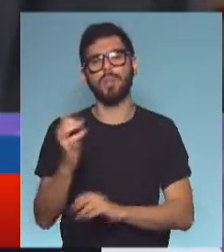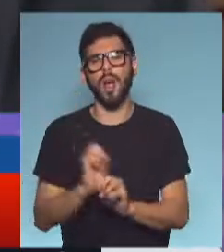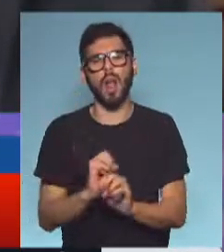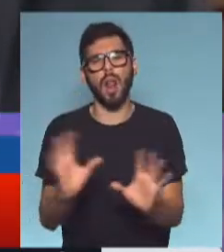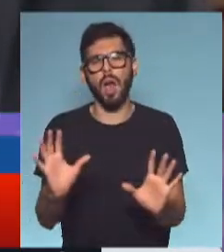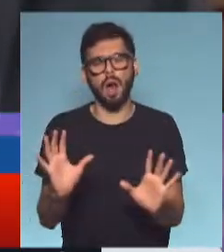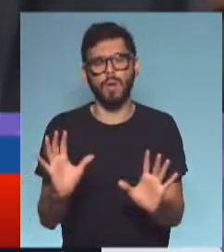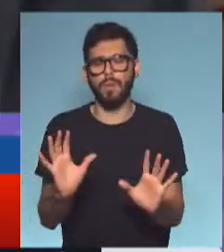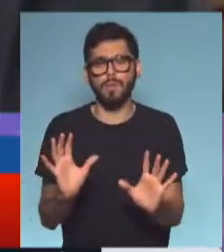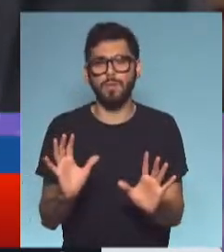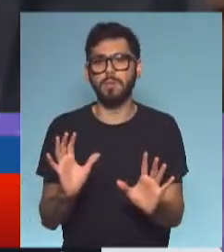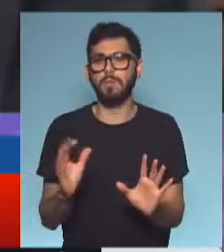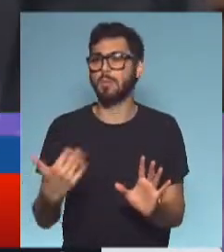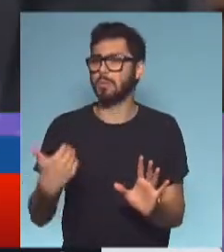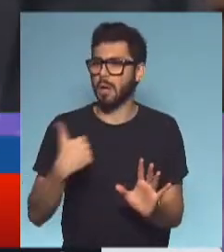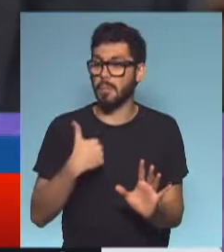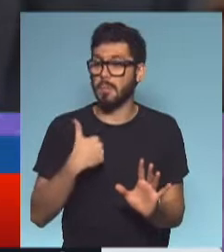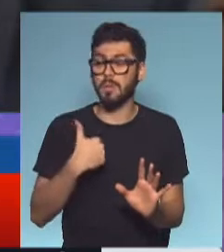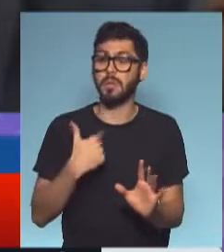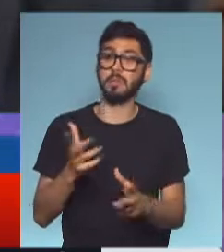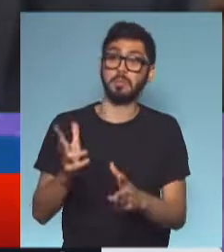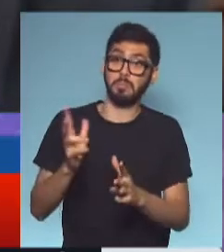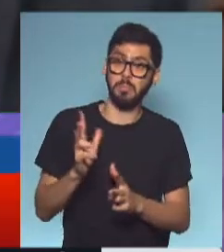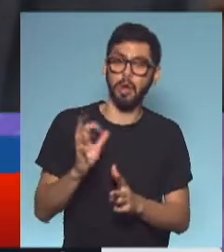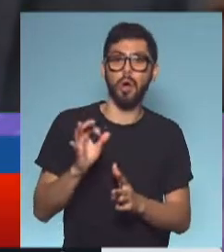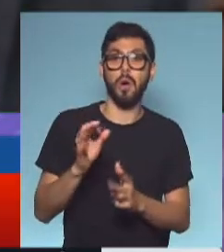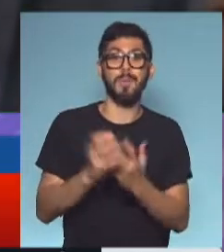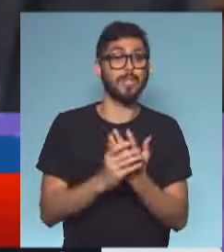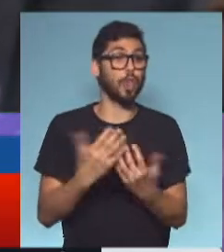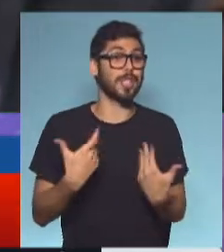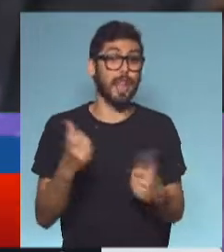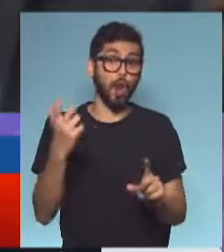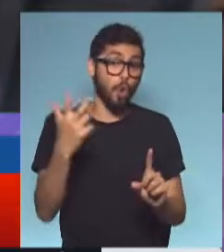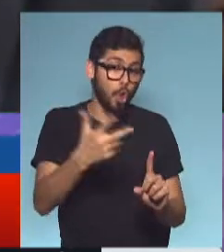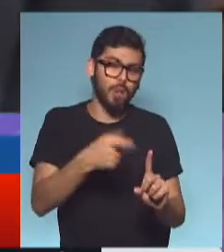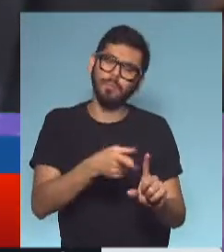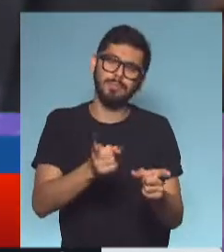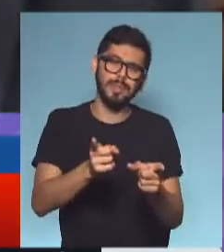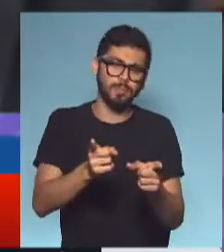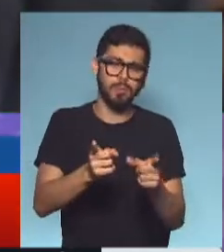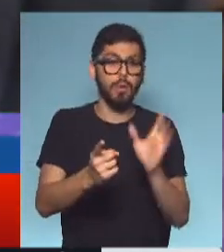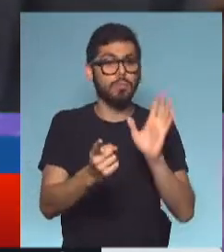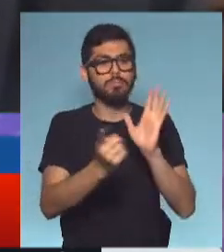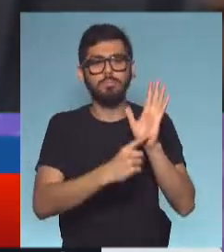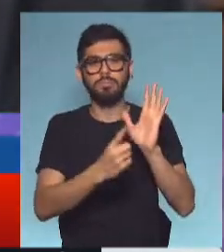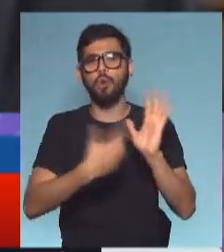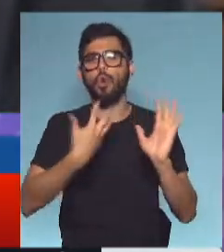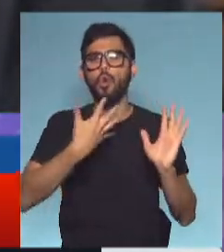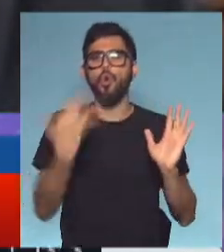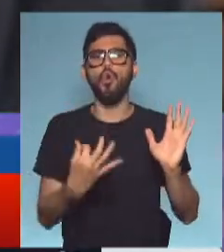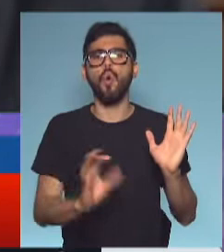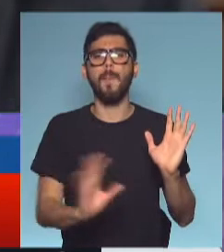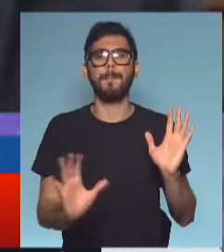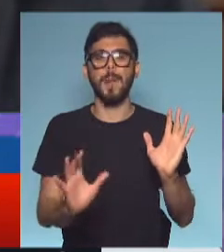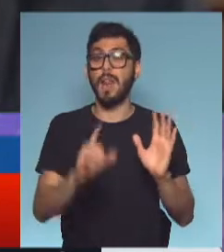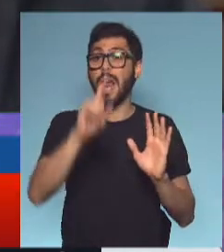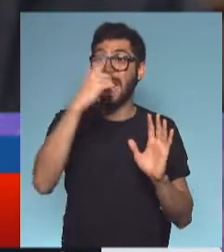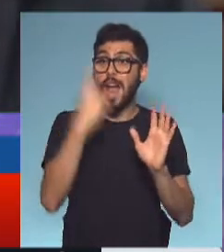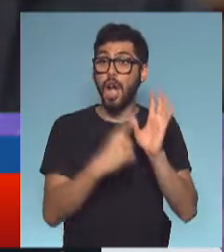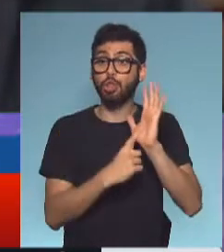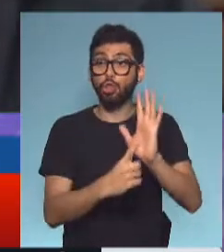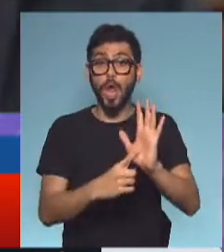instrucción hacia mí, hacia el ministro de Salud, fue aplicar al pie de la letra lo que dice la normativa nacional